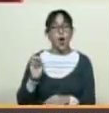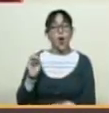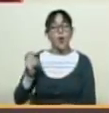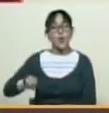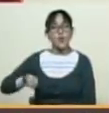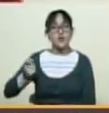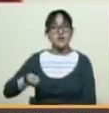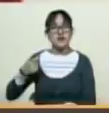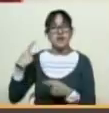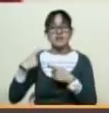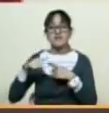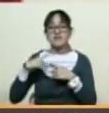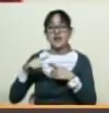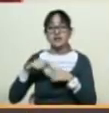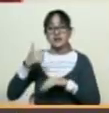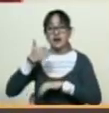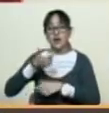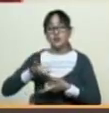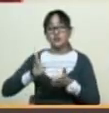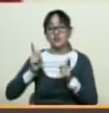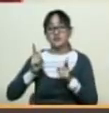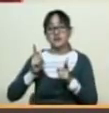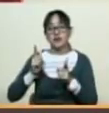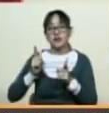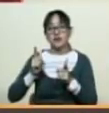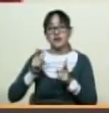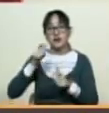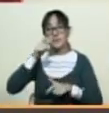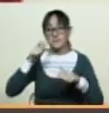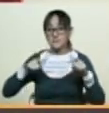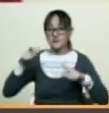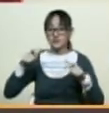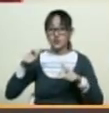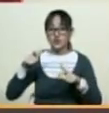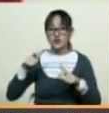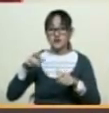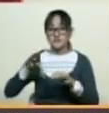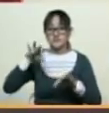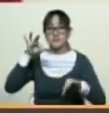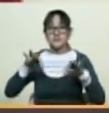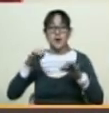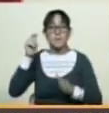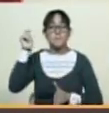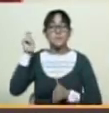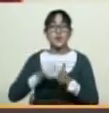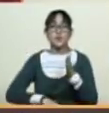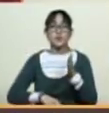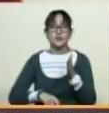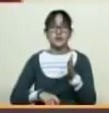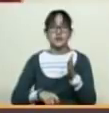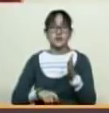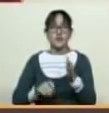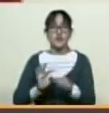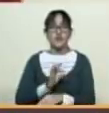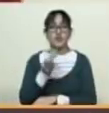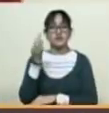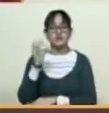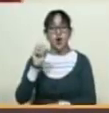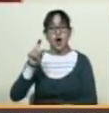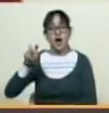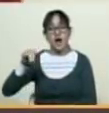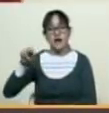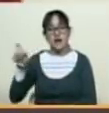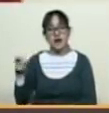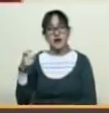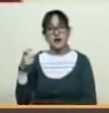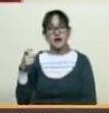jurídicas distintas a las autorizadas por los candidatos. Es decir, está prohibido para las fundaciones, ONG,